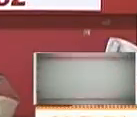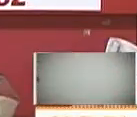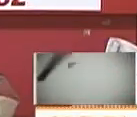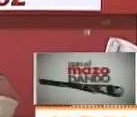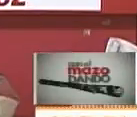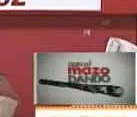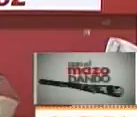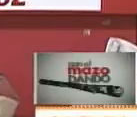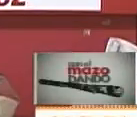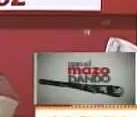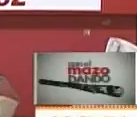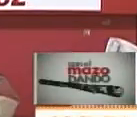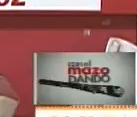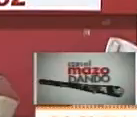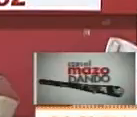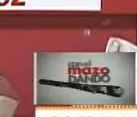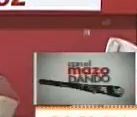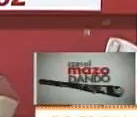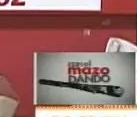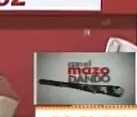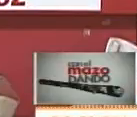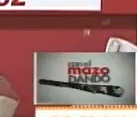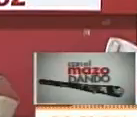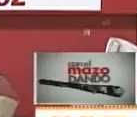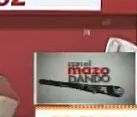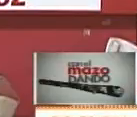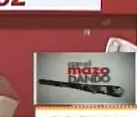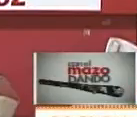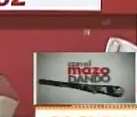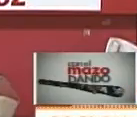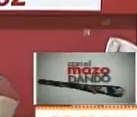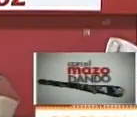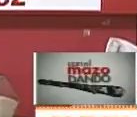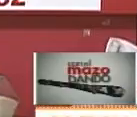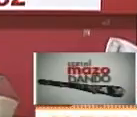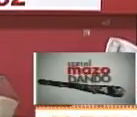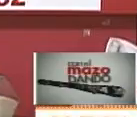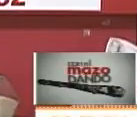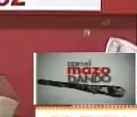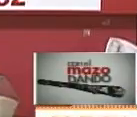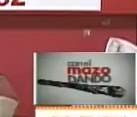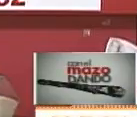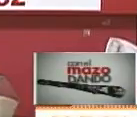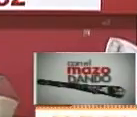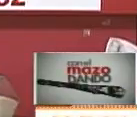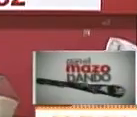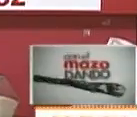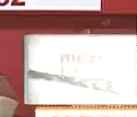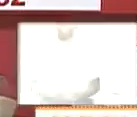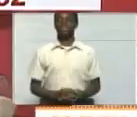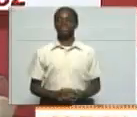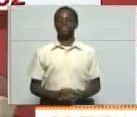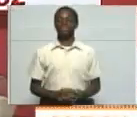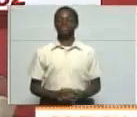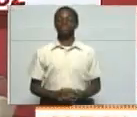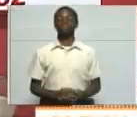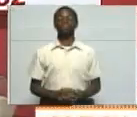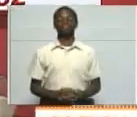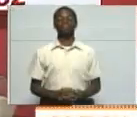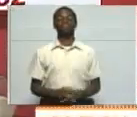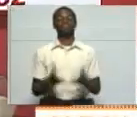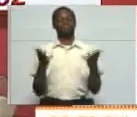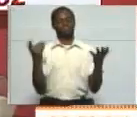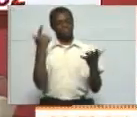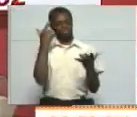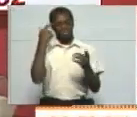En verdad, ¿alguien puede creer que eso fue manipulado? Que a un tipo le prenden candela y lo